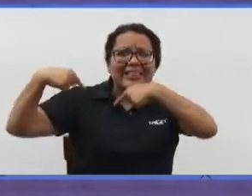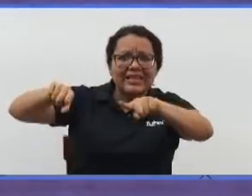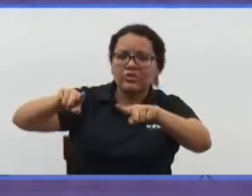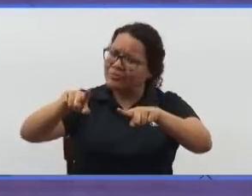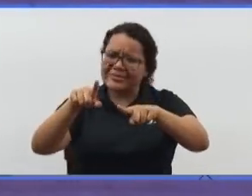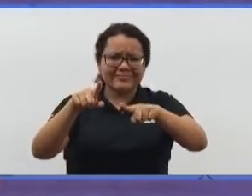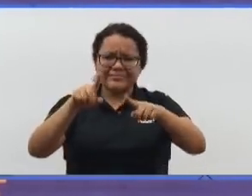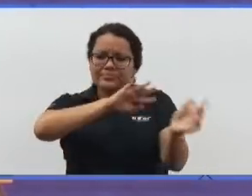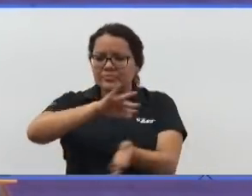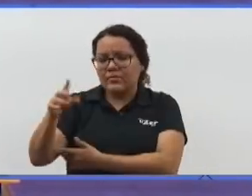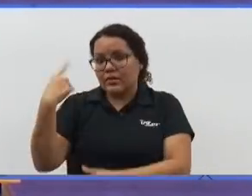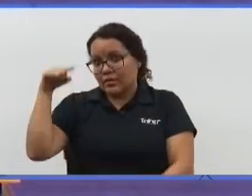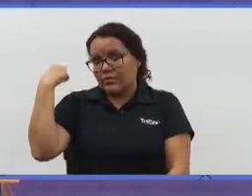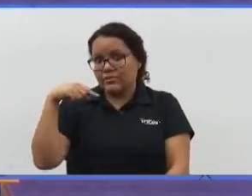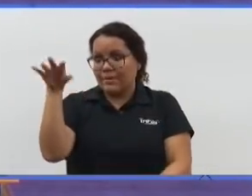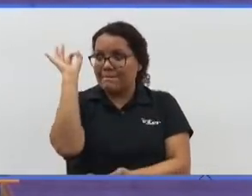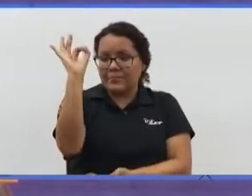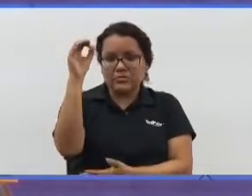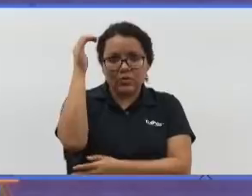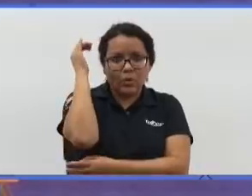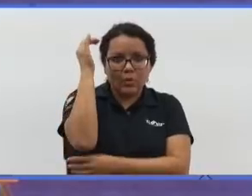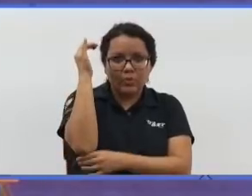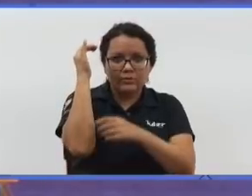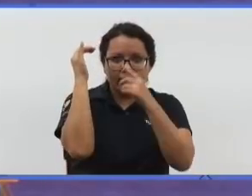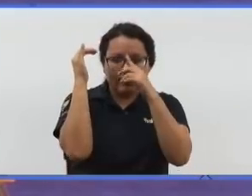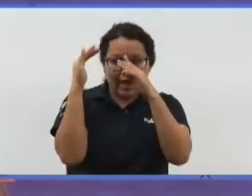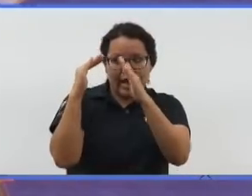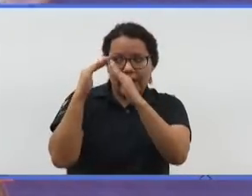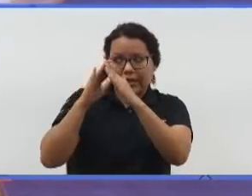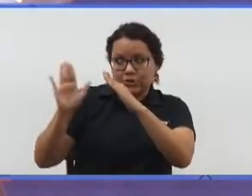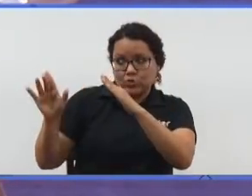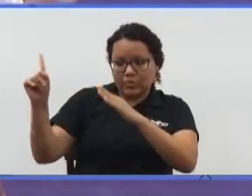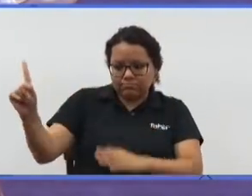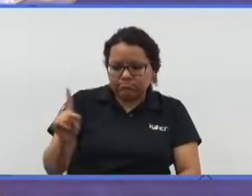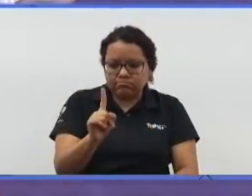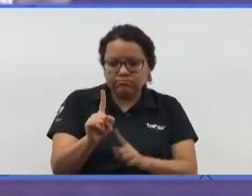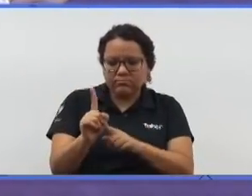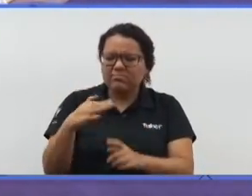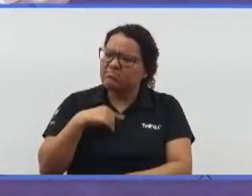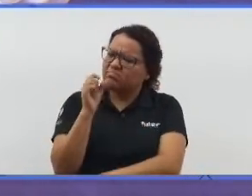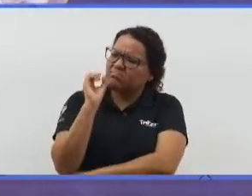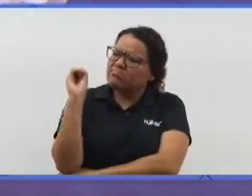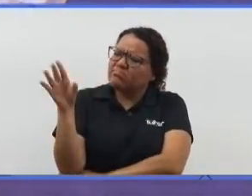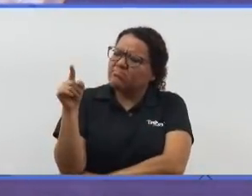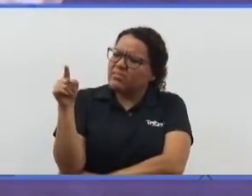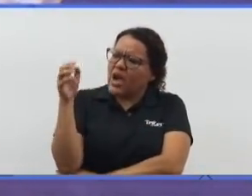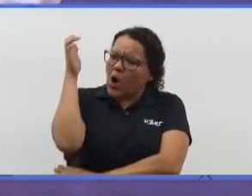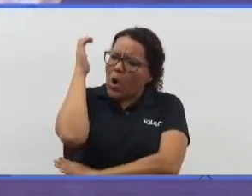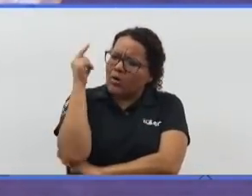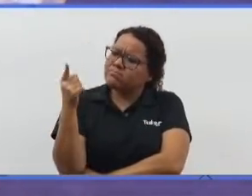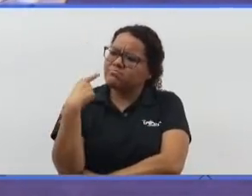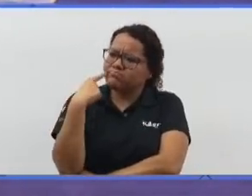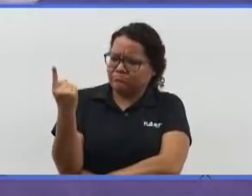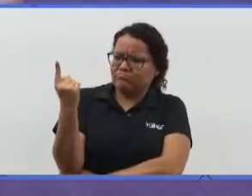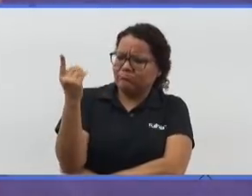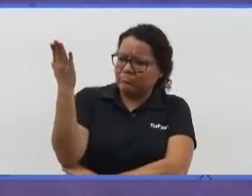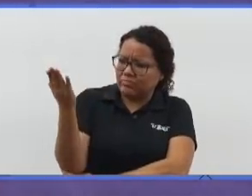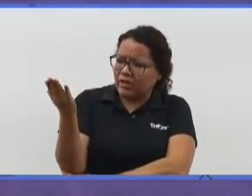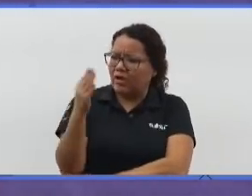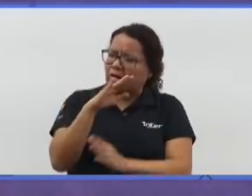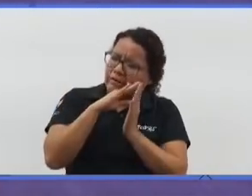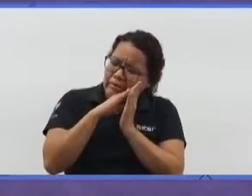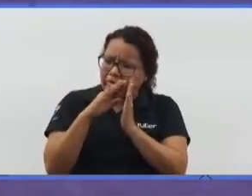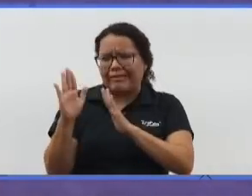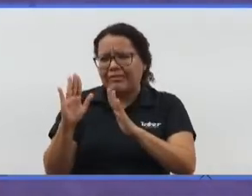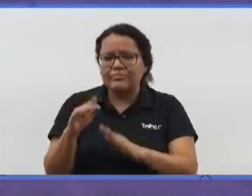jorge venía de su casa bueno eso me dijo es verdad y le digo jorge lo veo así como de pelados y pastor me